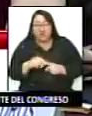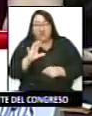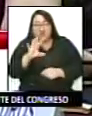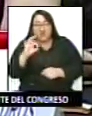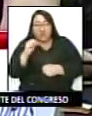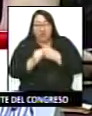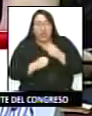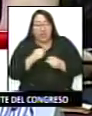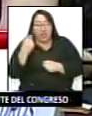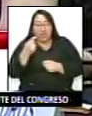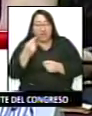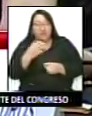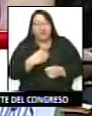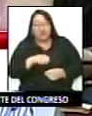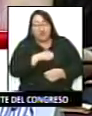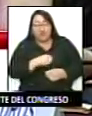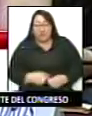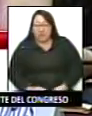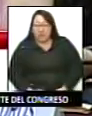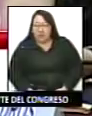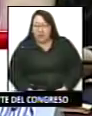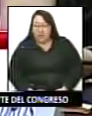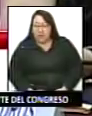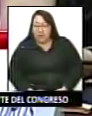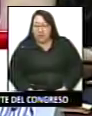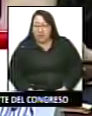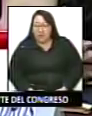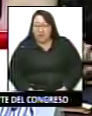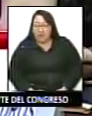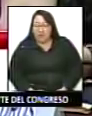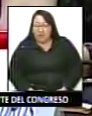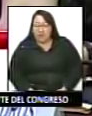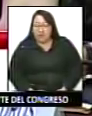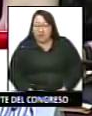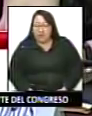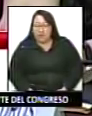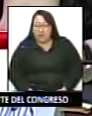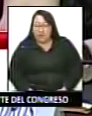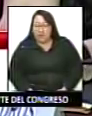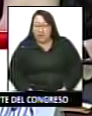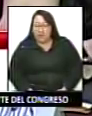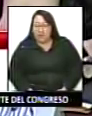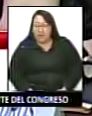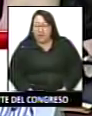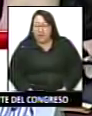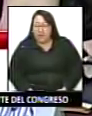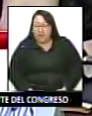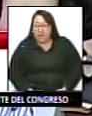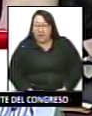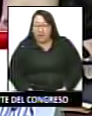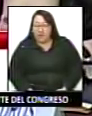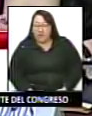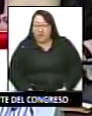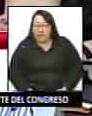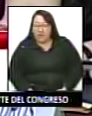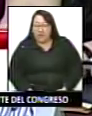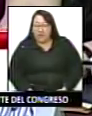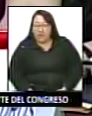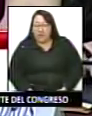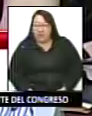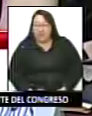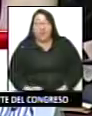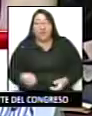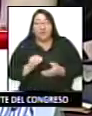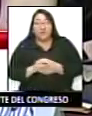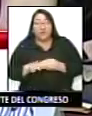años de globalización española, y eso es el producto de nuestra gastronomía. Y eso se ha constituido en los últimos años en el Perú en una